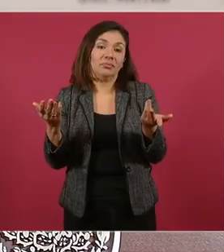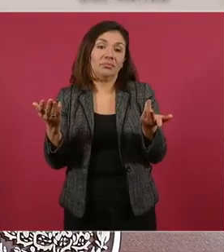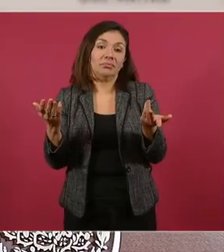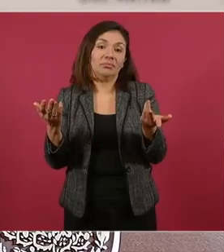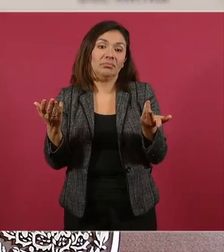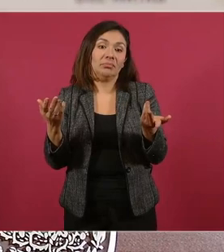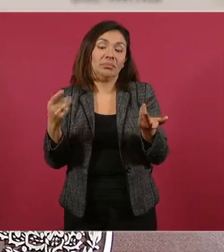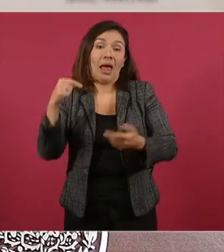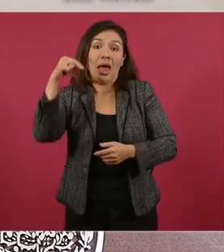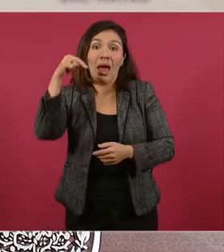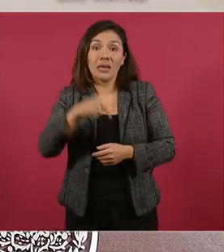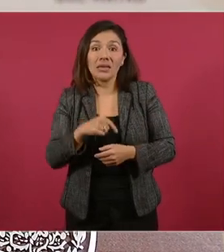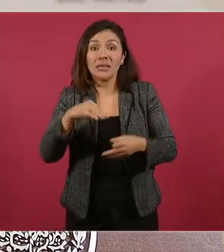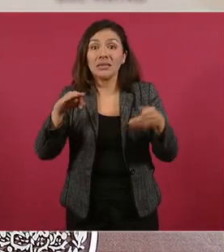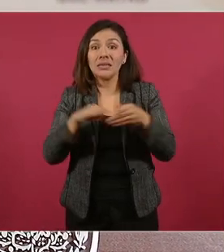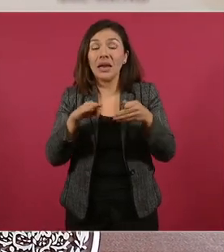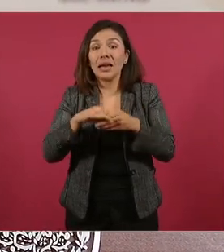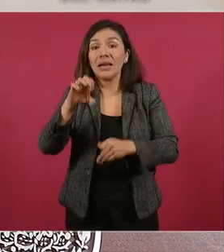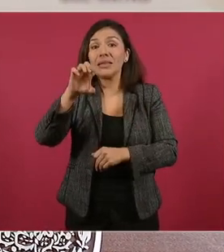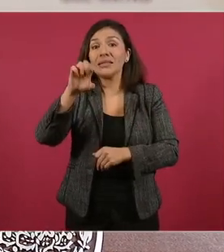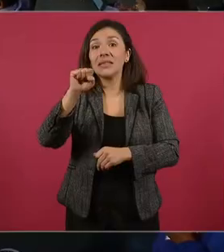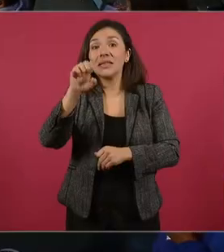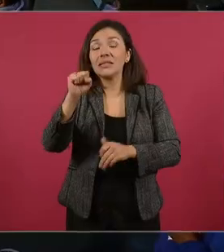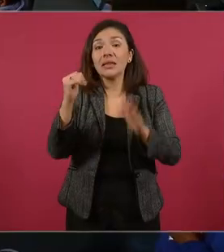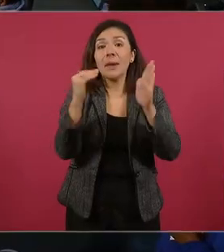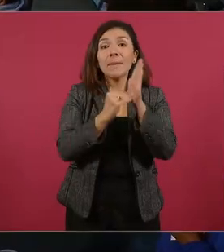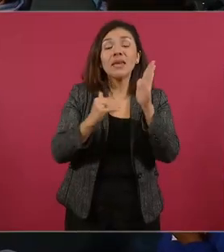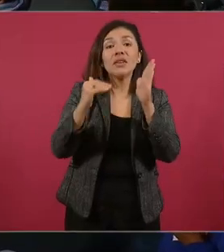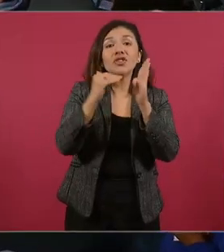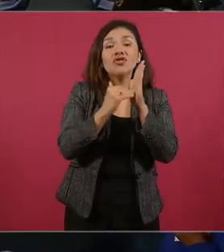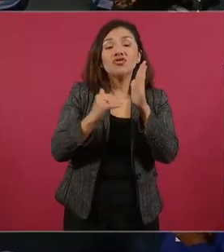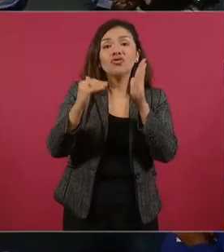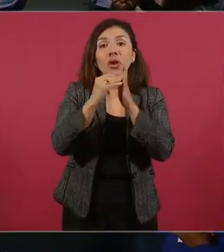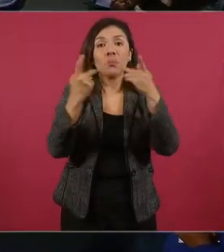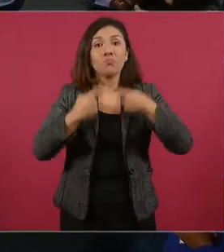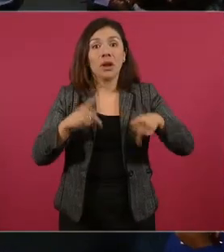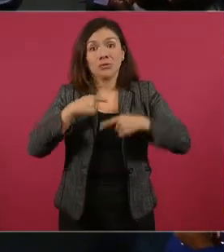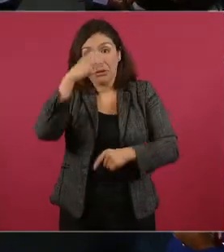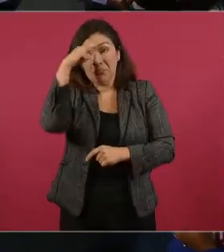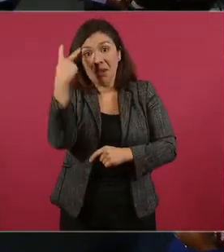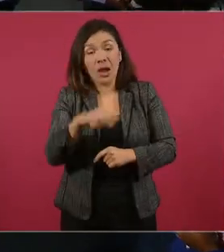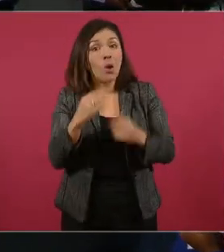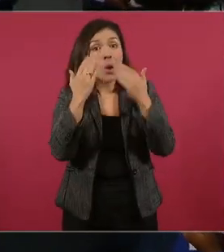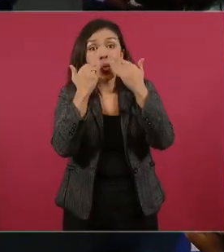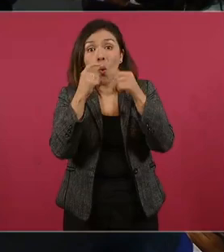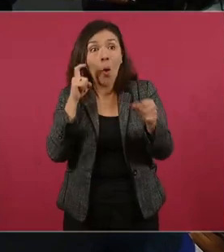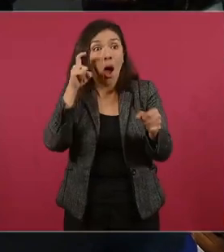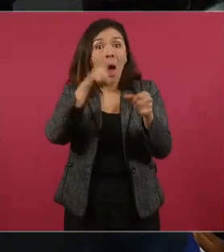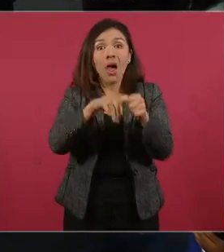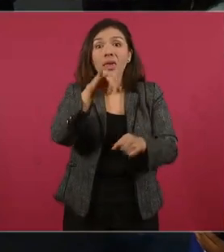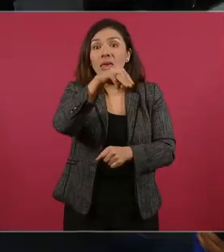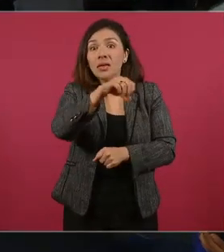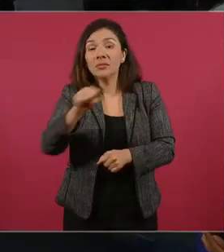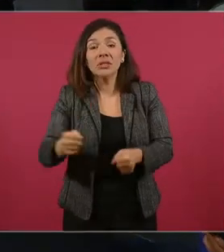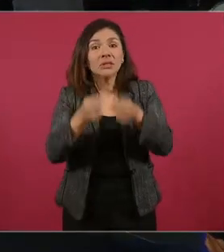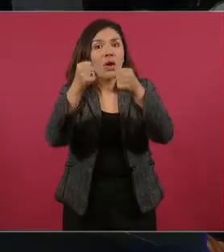de cerca de 60 millones de mexicanos que no tienen seguridad social.